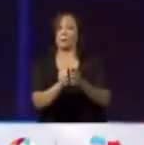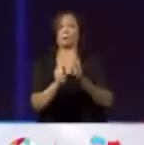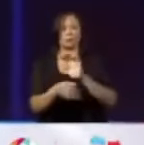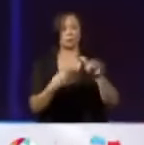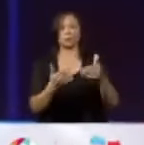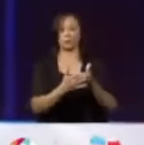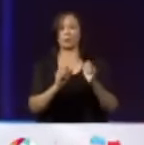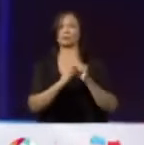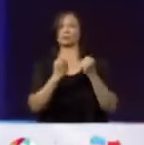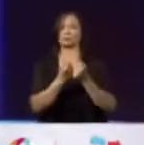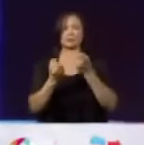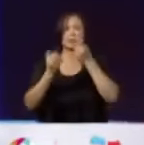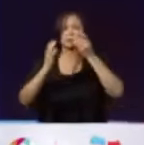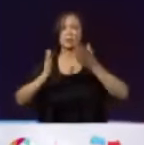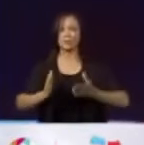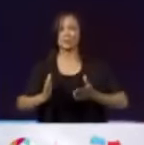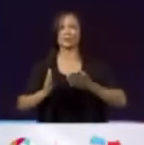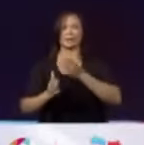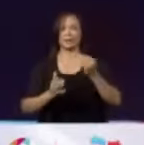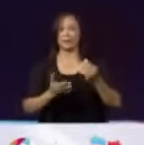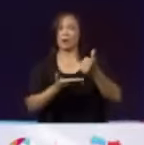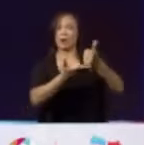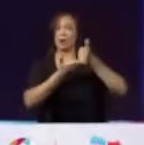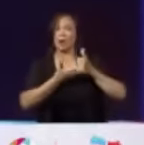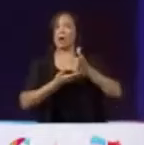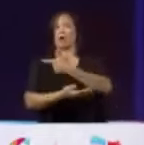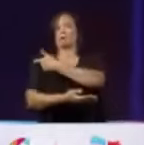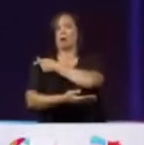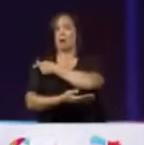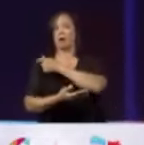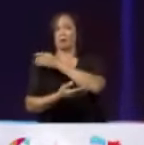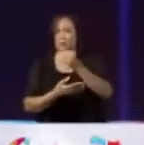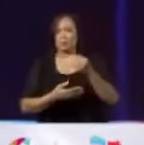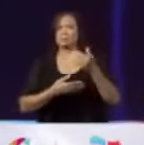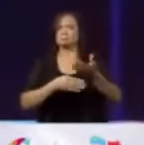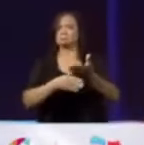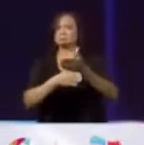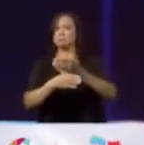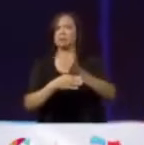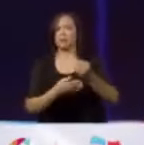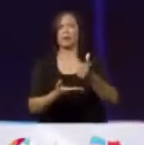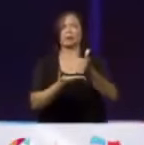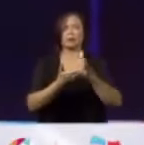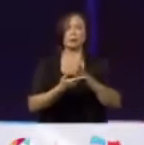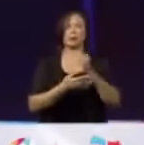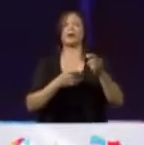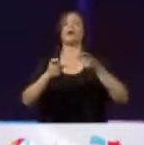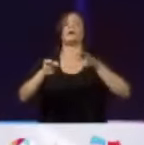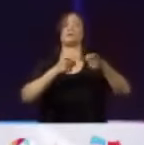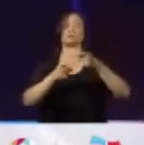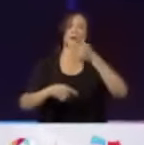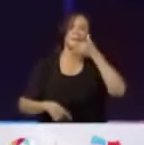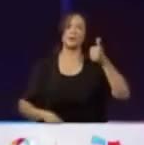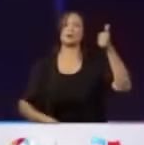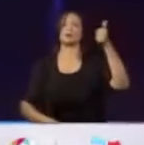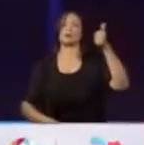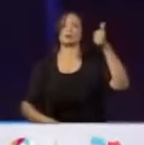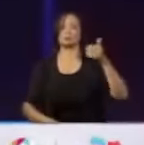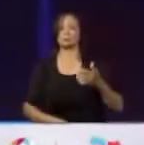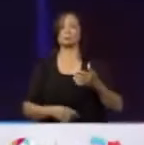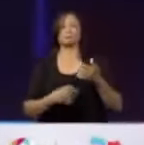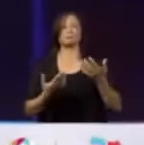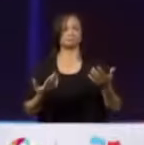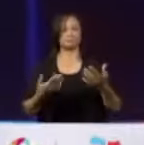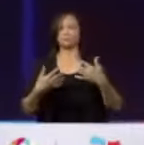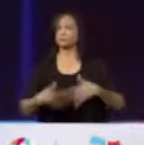con toda la sociedad dominicana, que nos ayudó a vacunar, pero que también nos ha ayudado a gobernar mejor.